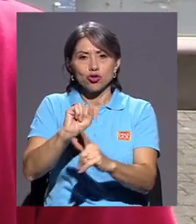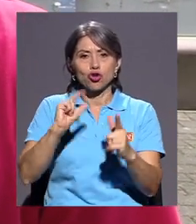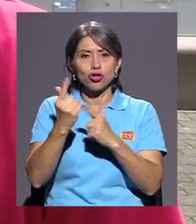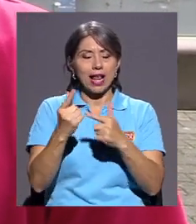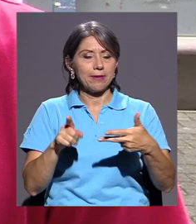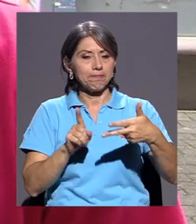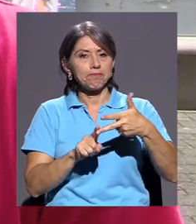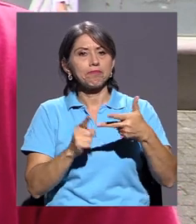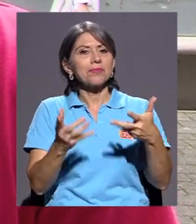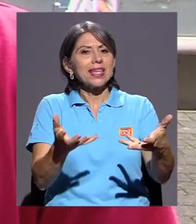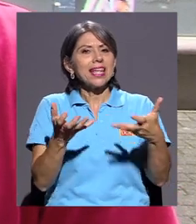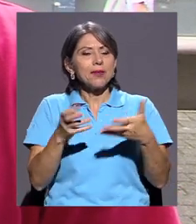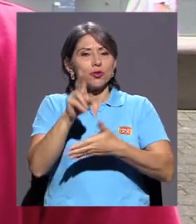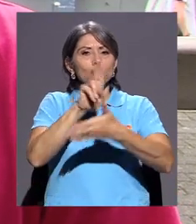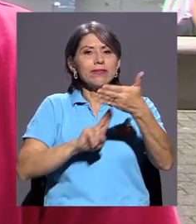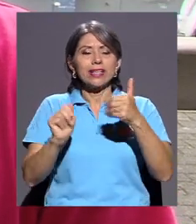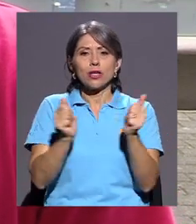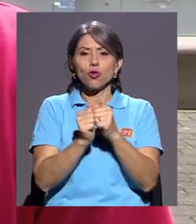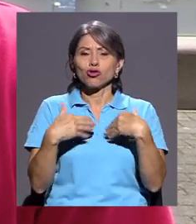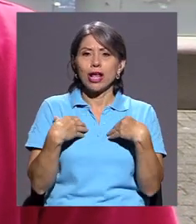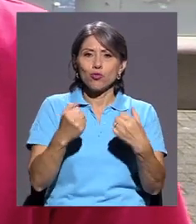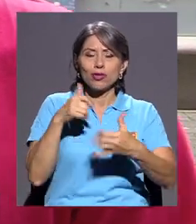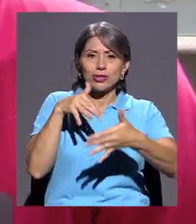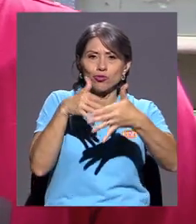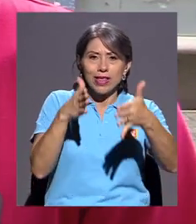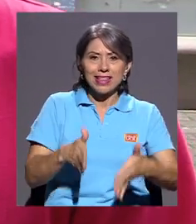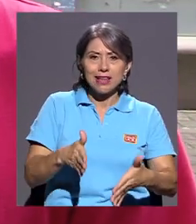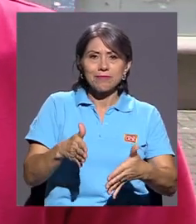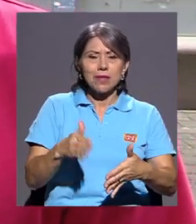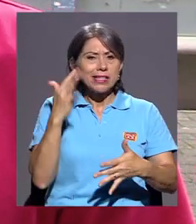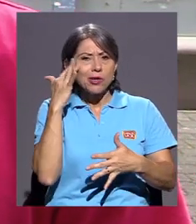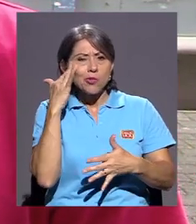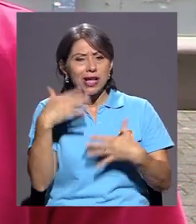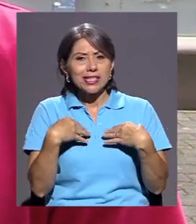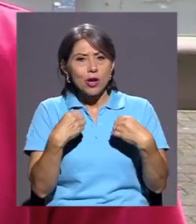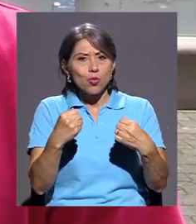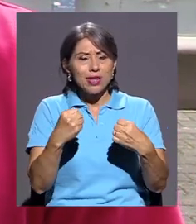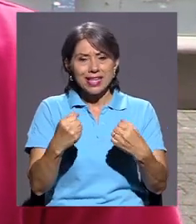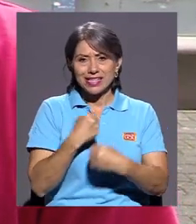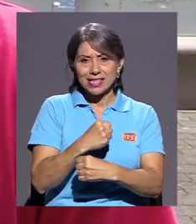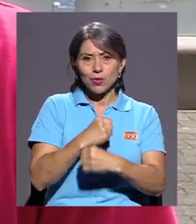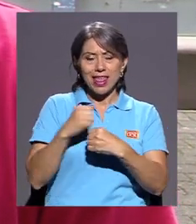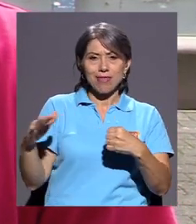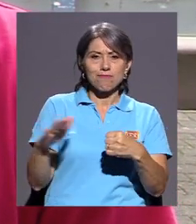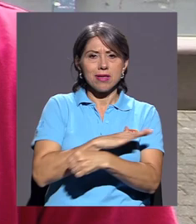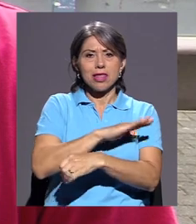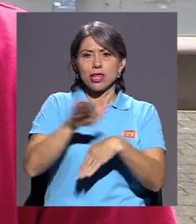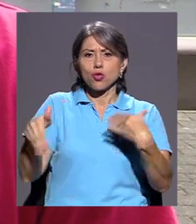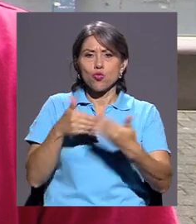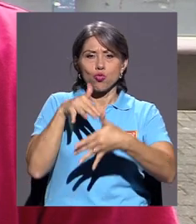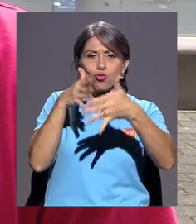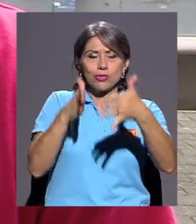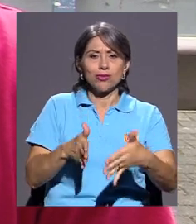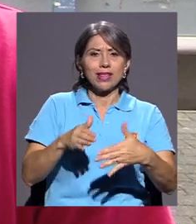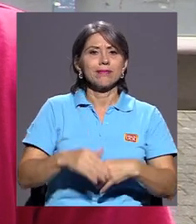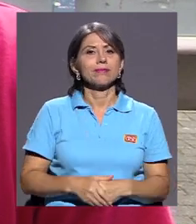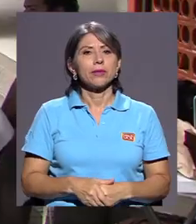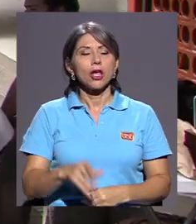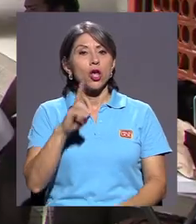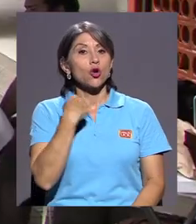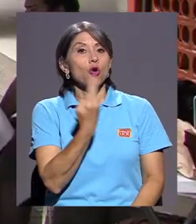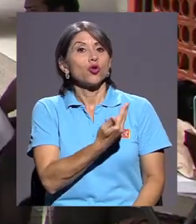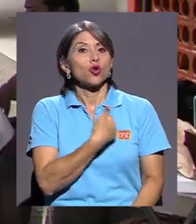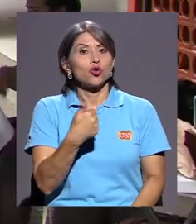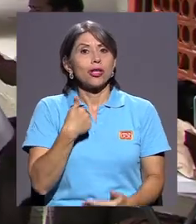social. Queremos una universidad con salud estudiantil que se preocupe por la salud y seguridad integral de todas las personas estudiantes de esta universidad.